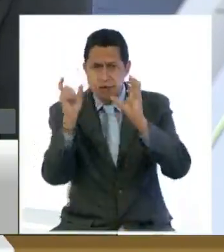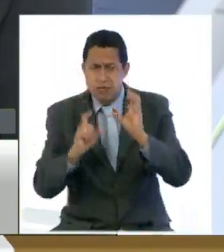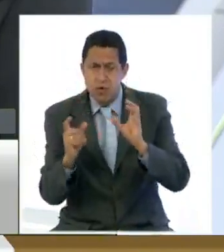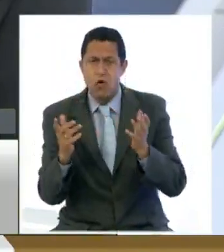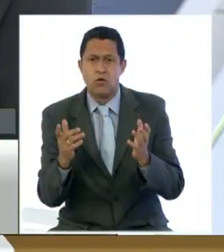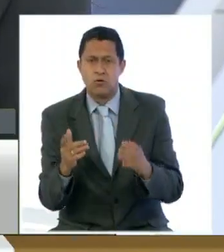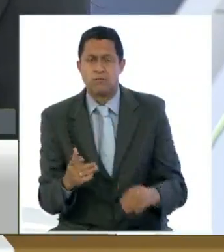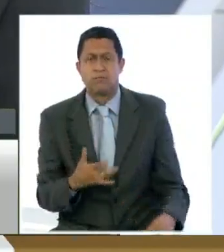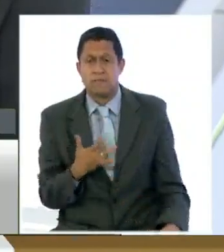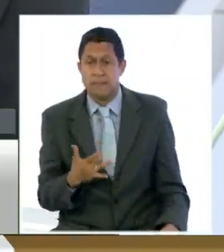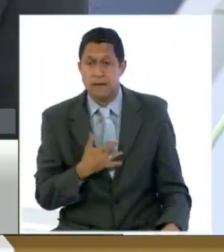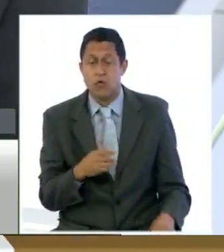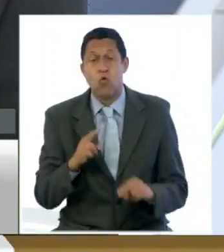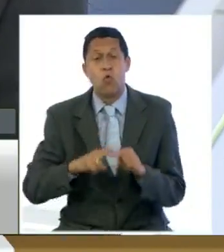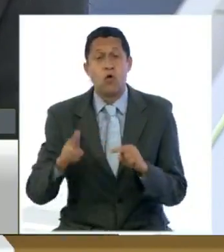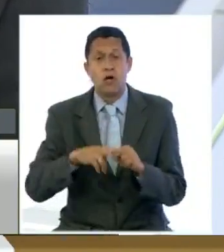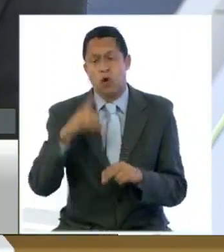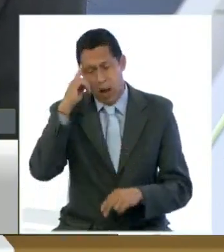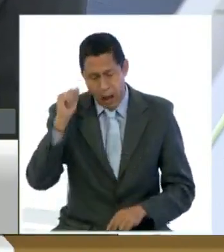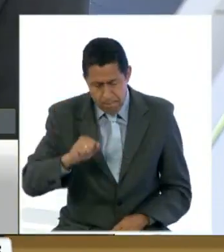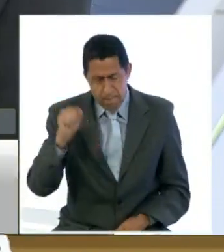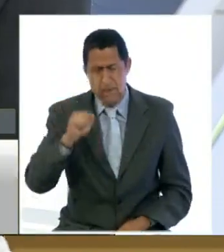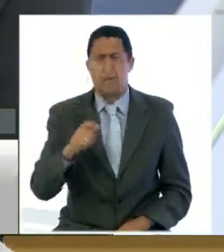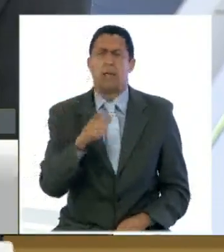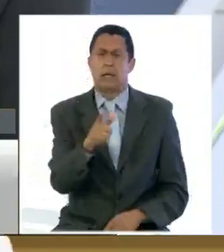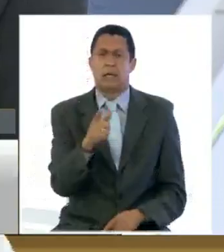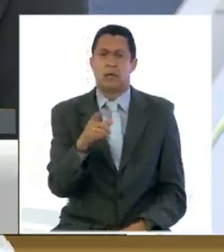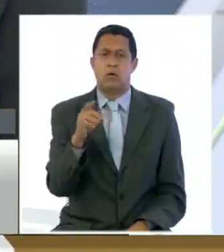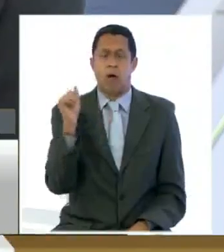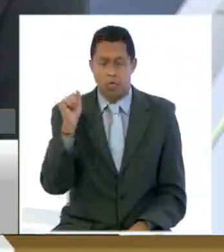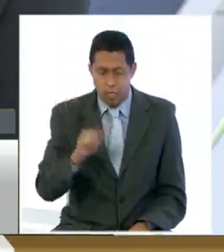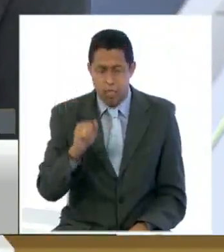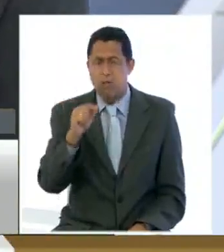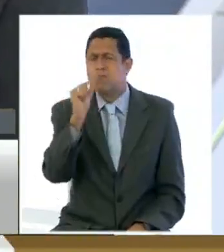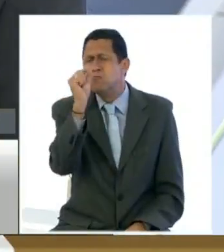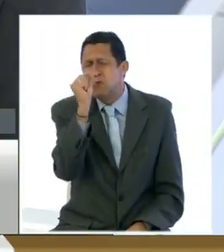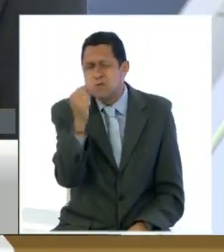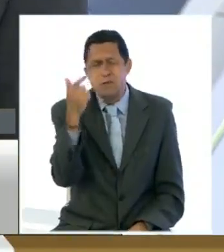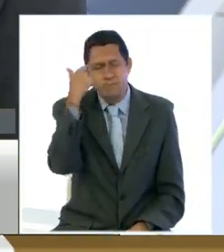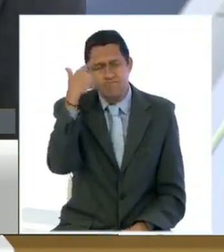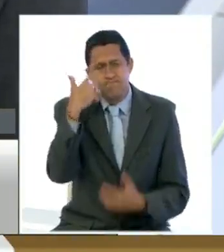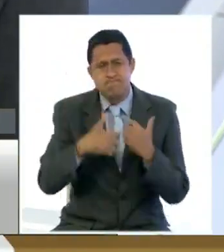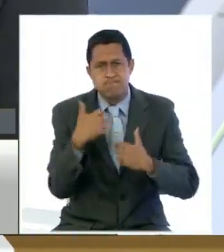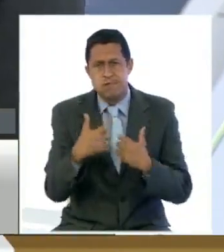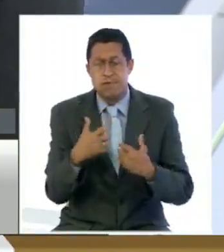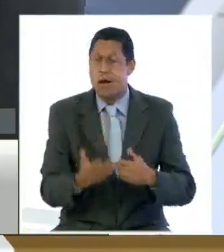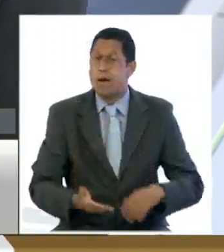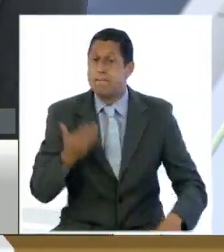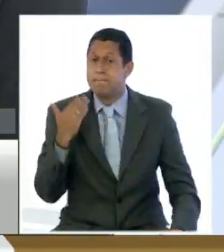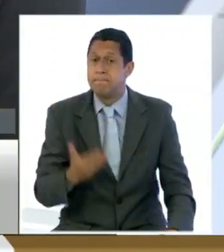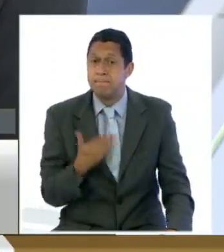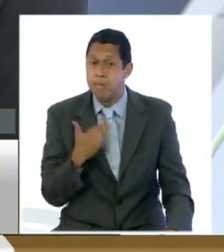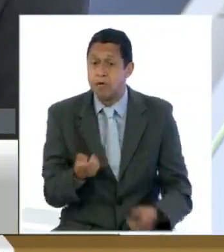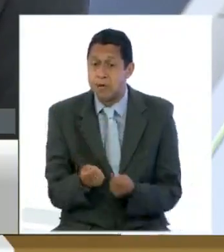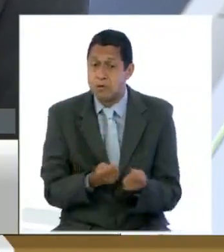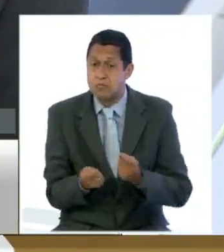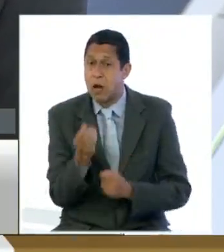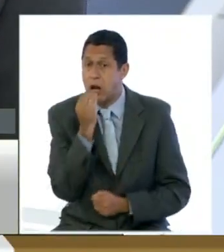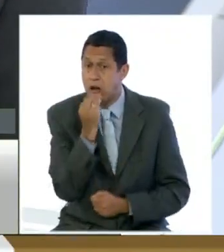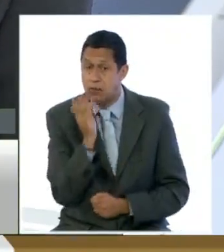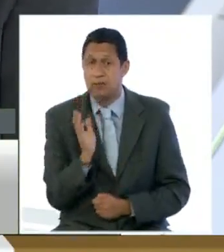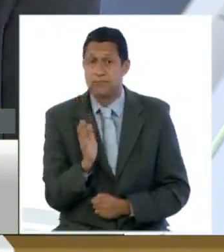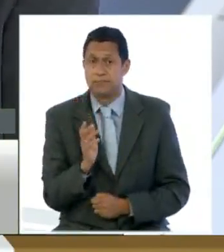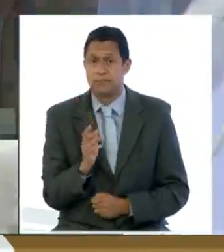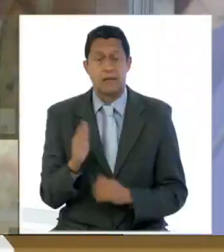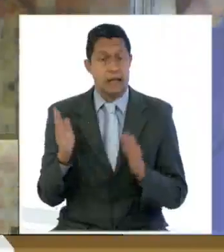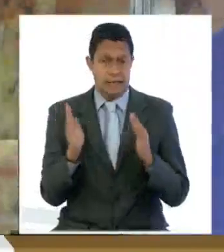personas sensibles. Un niño con Asperger o con autismo, ese poquitico le afecta a su sistema nervioso central. Por eso es que es tan importante la manipulación del alimento.